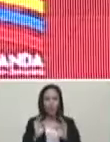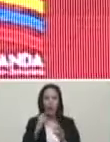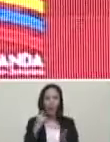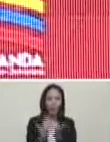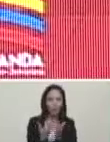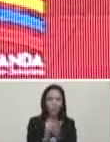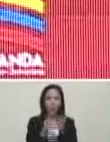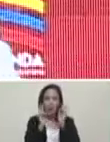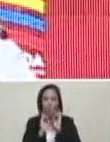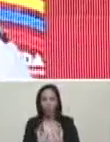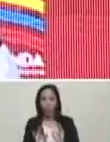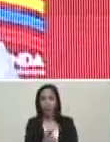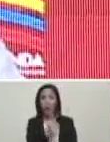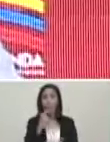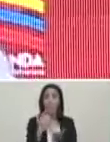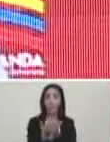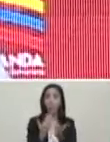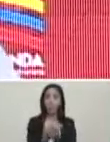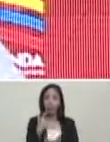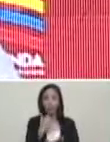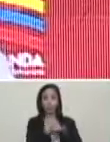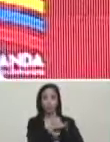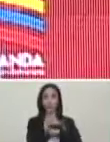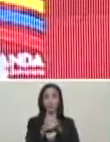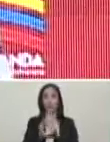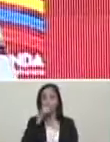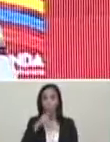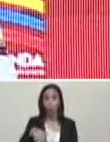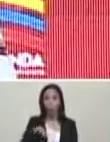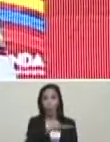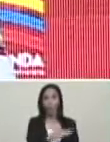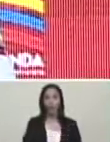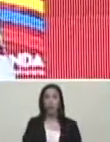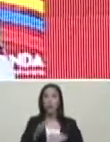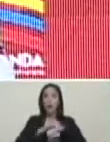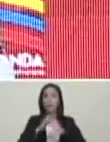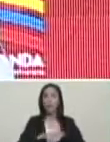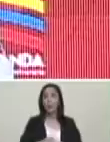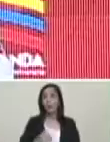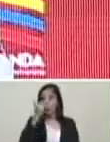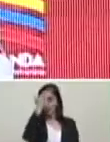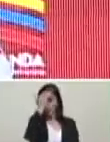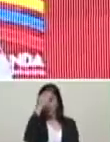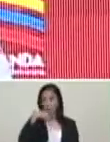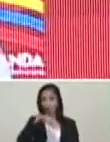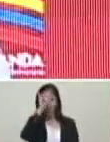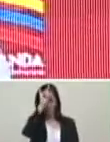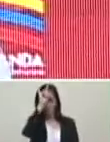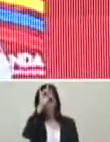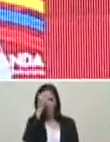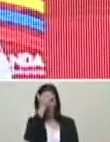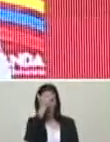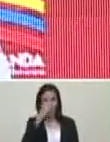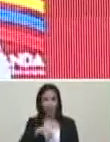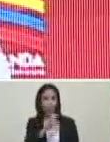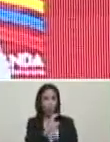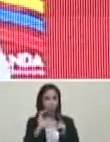que tiene valor para Ayare y para todo el país, porque los diablos de Ayare es patrimonio cultural del país.